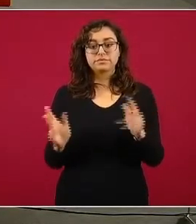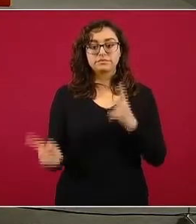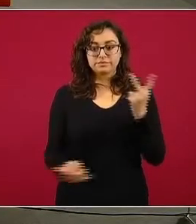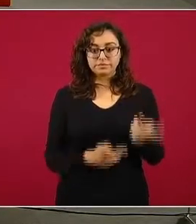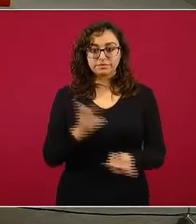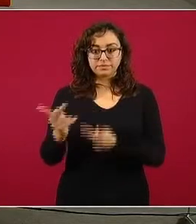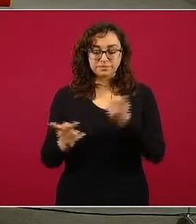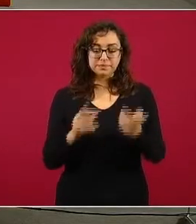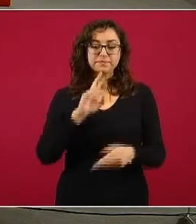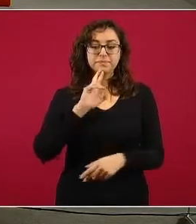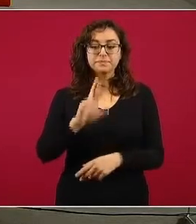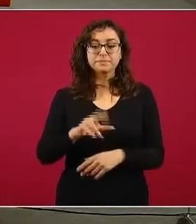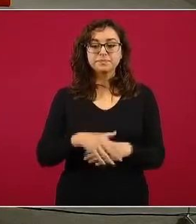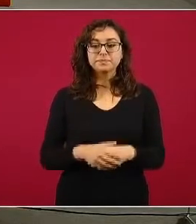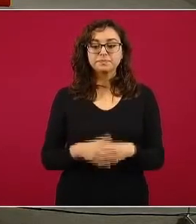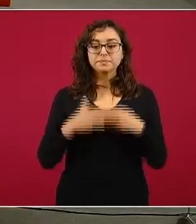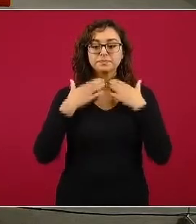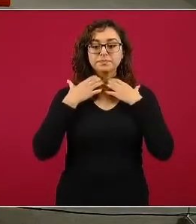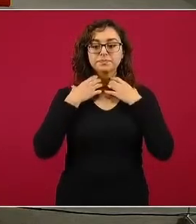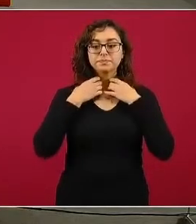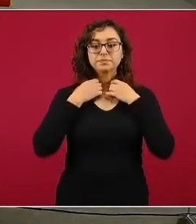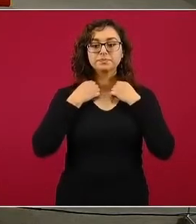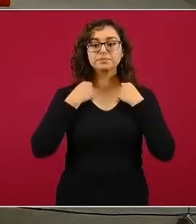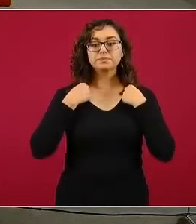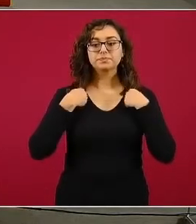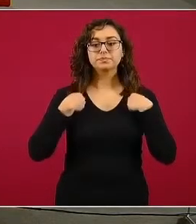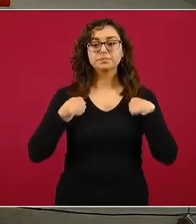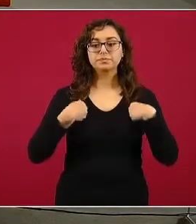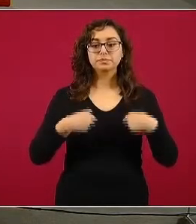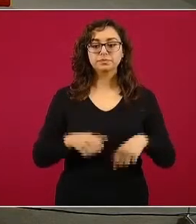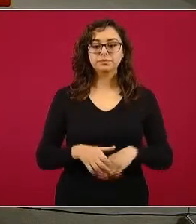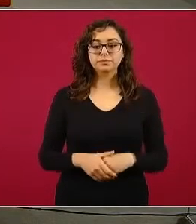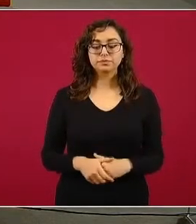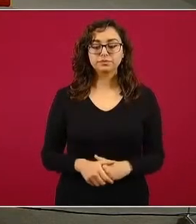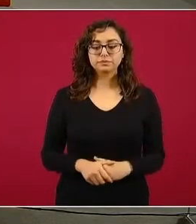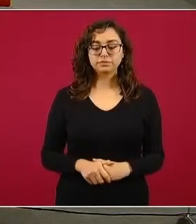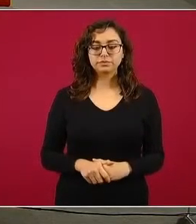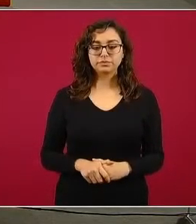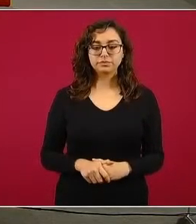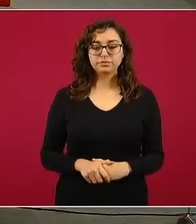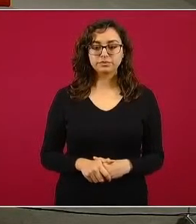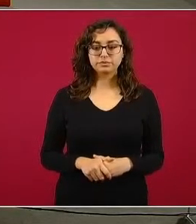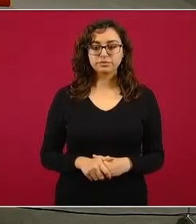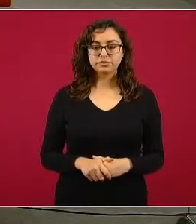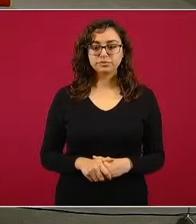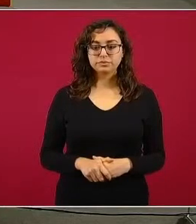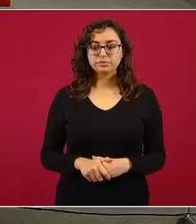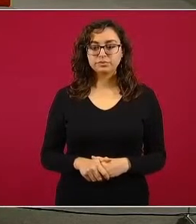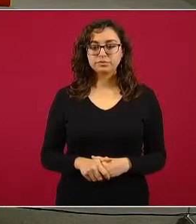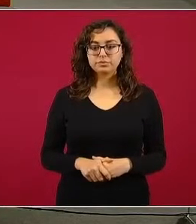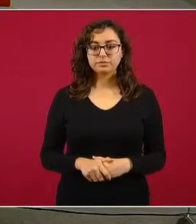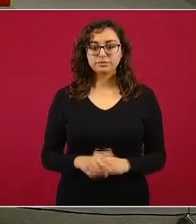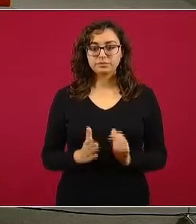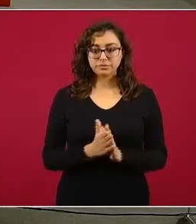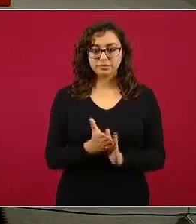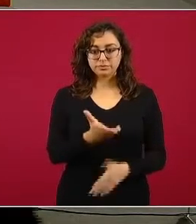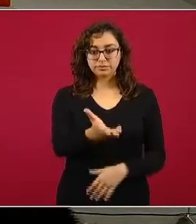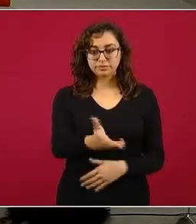responder preguntas de los medios de comunicación e informar a la población en relación a esto. Por favor.